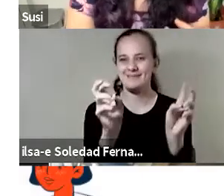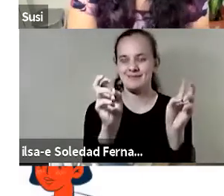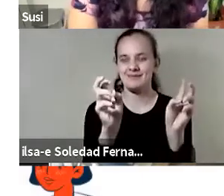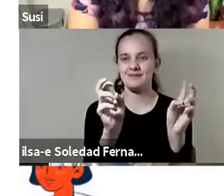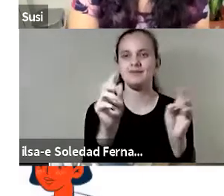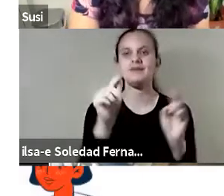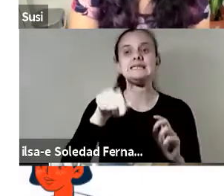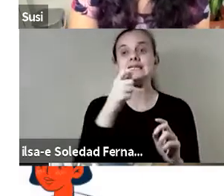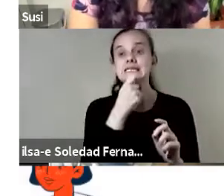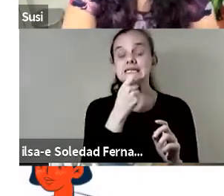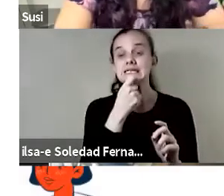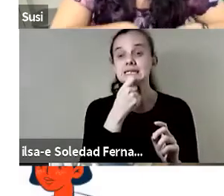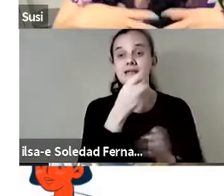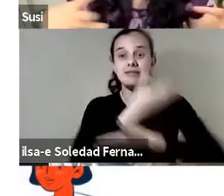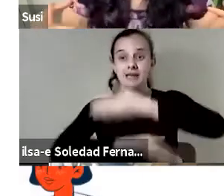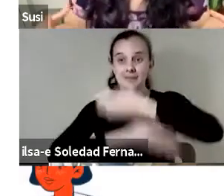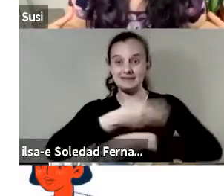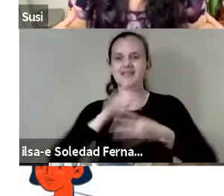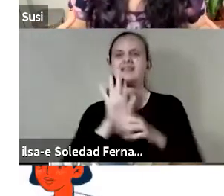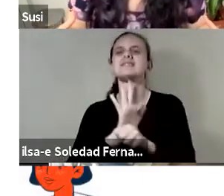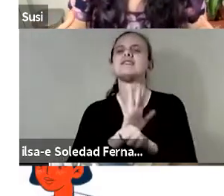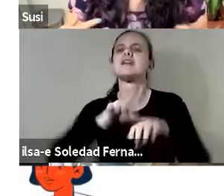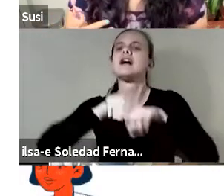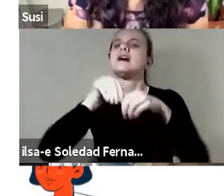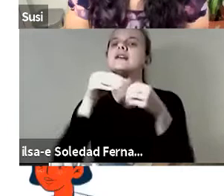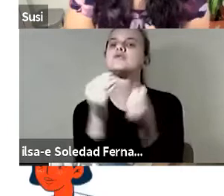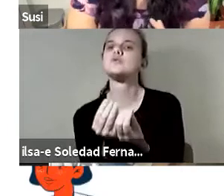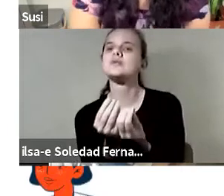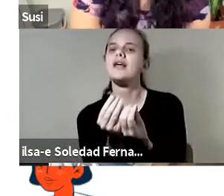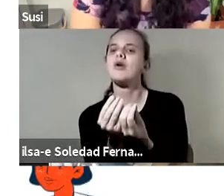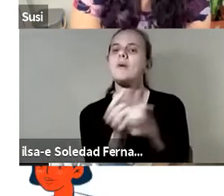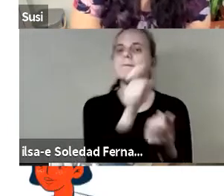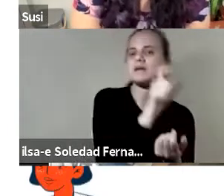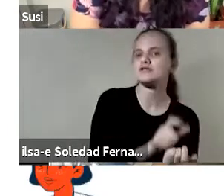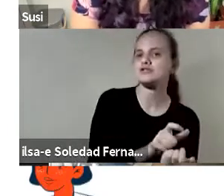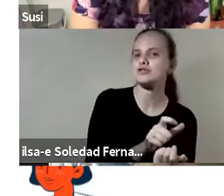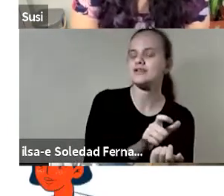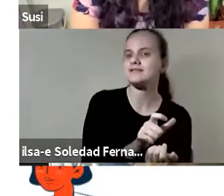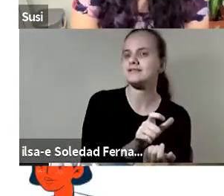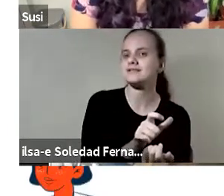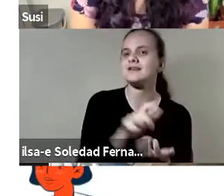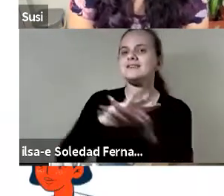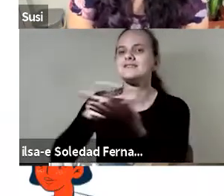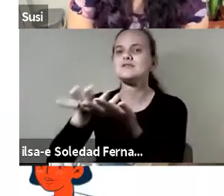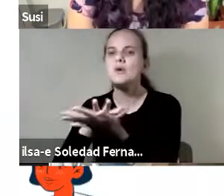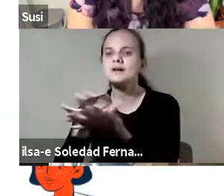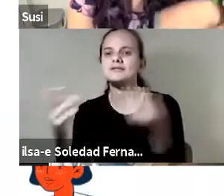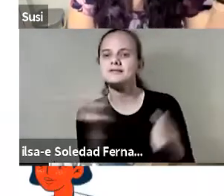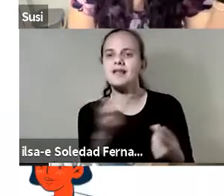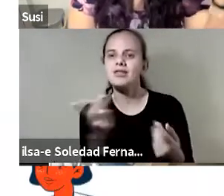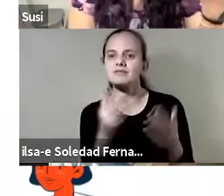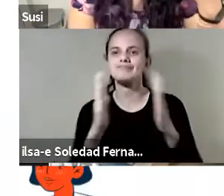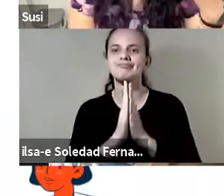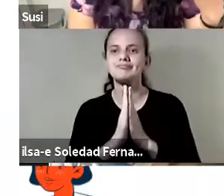Entonces ahora podemos concluir, ahora que hemos ampliado mucho más todo esto, que si en verdad la discapacidad es el resultado